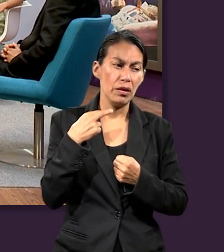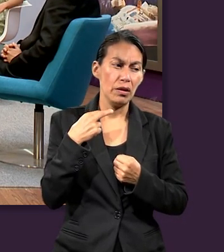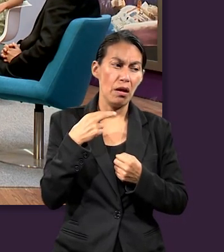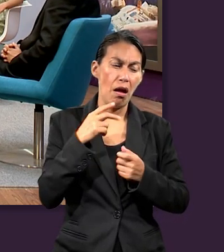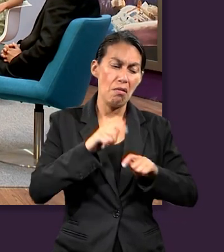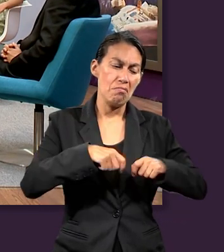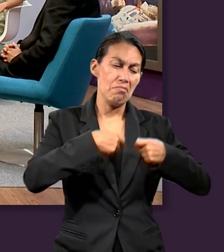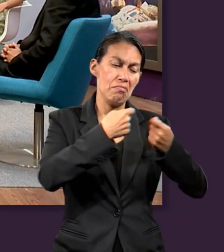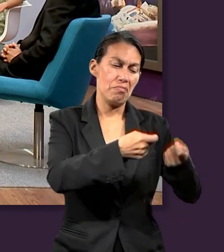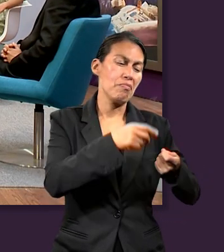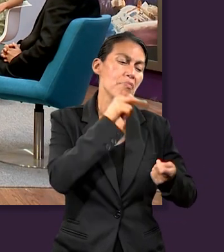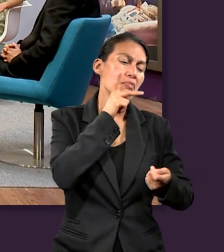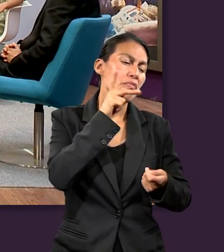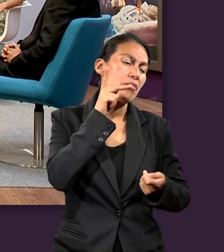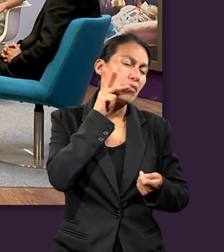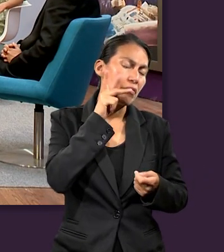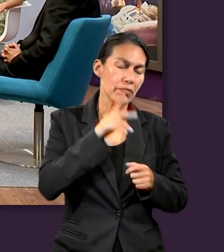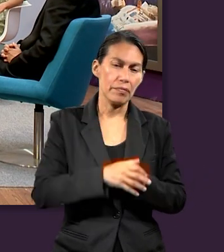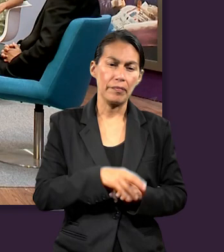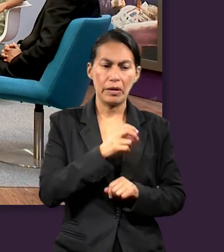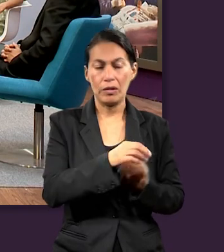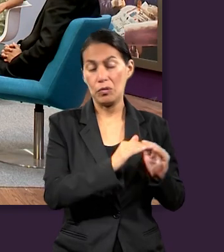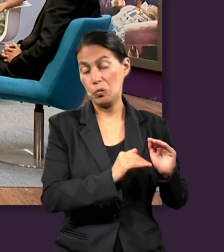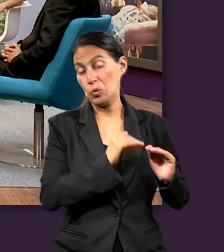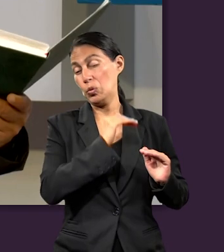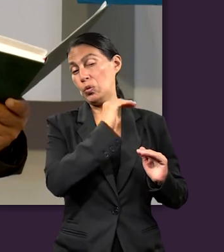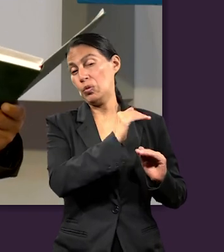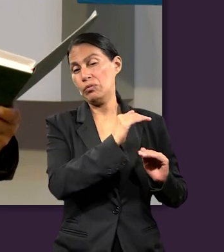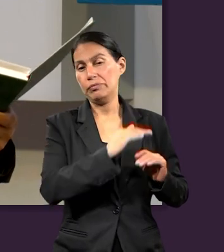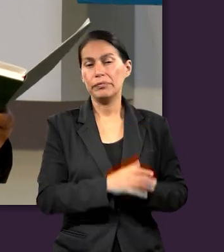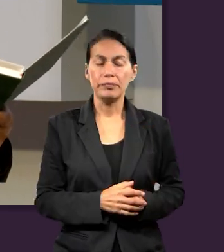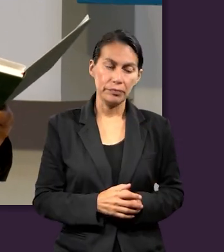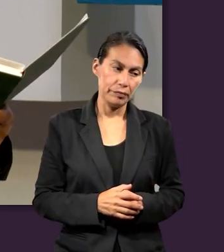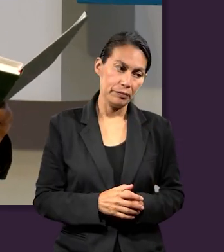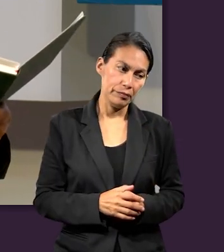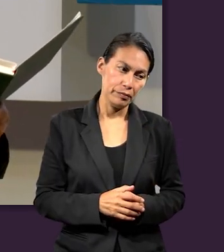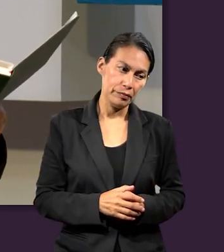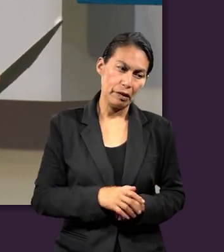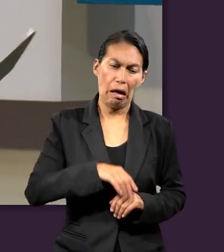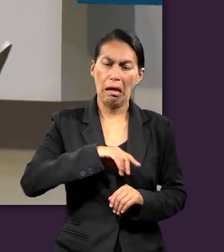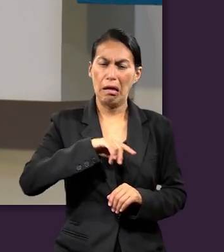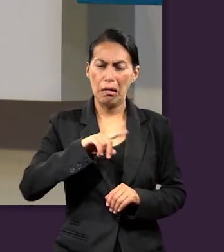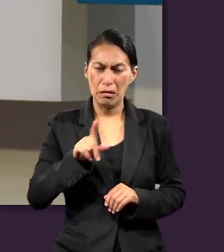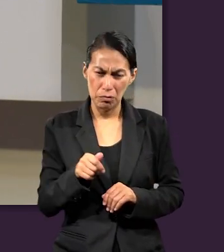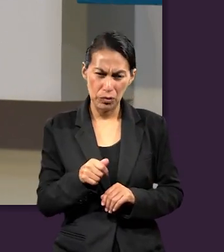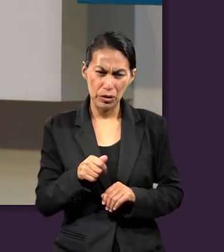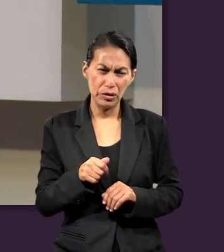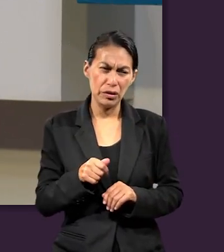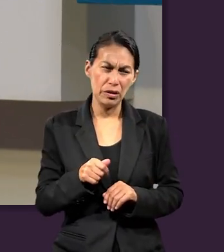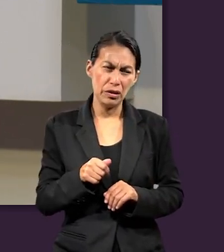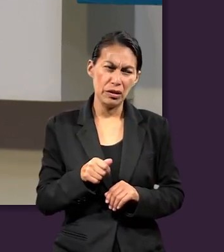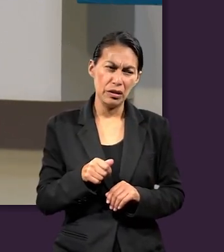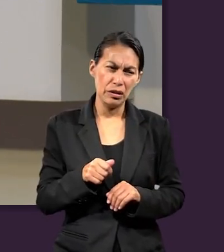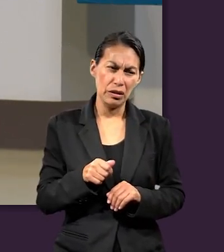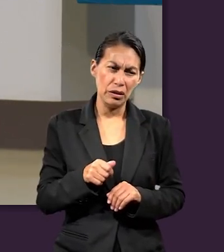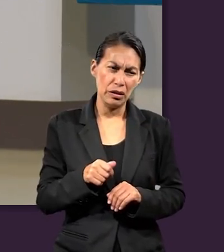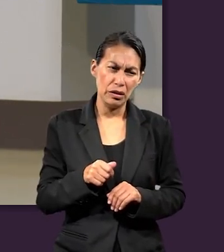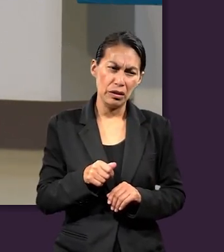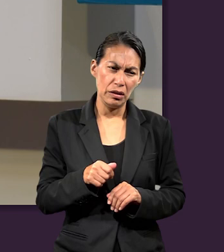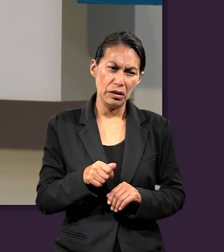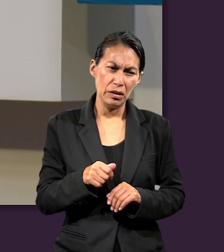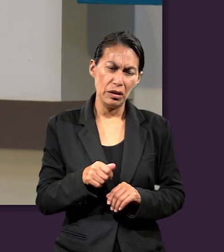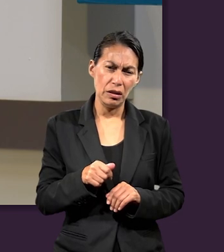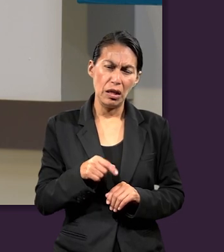prácticamente el papa y eso le da una un auge extraordinario no y al final con la intervención del General